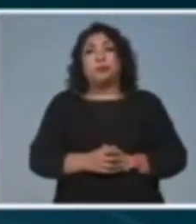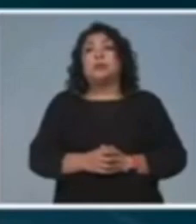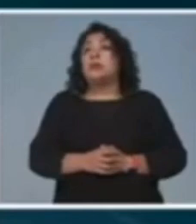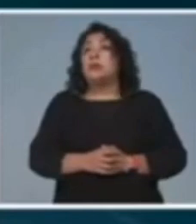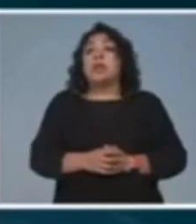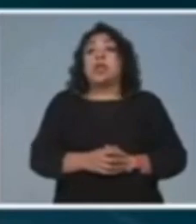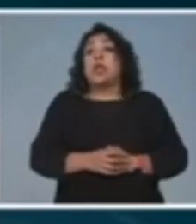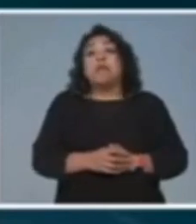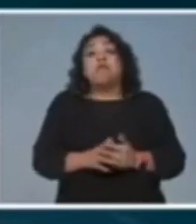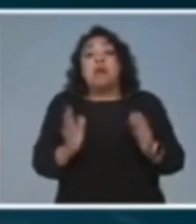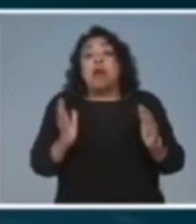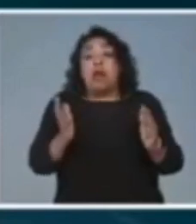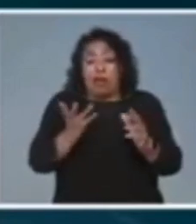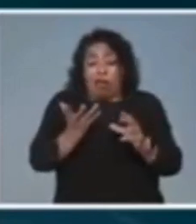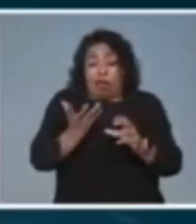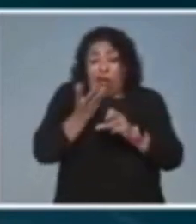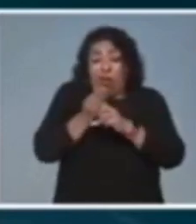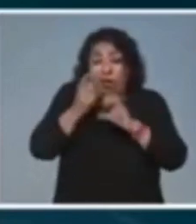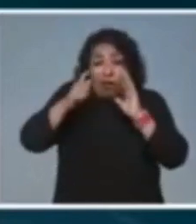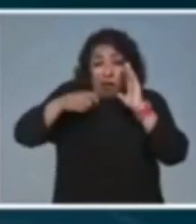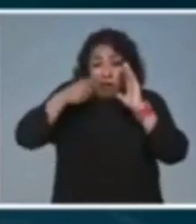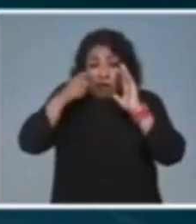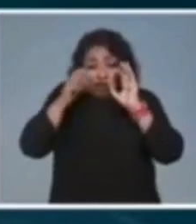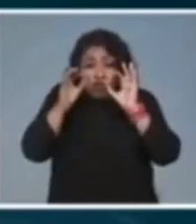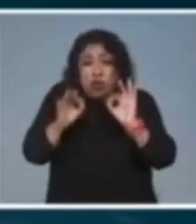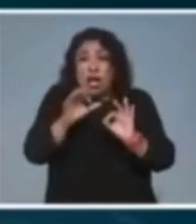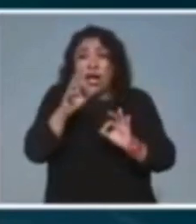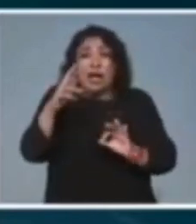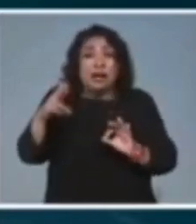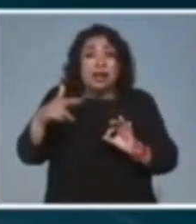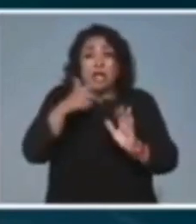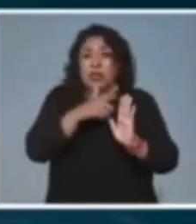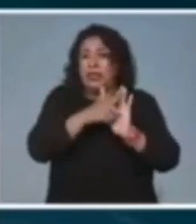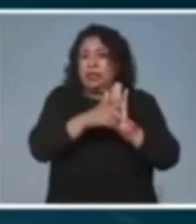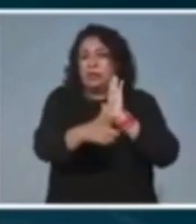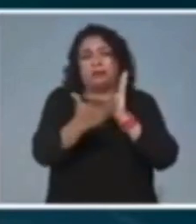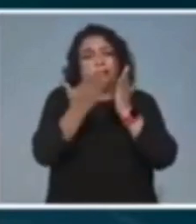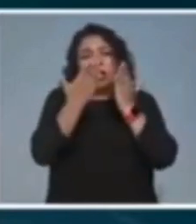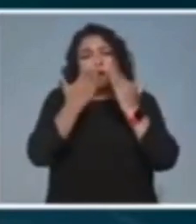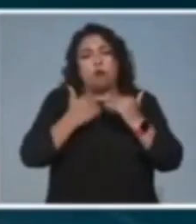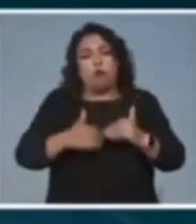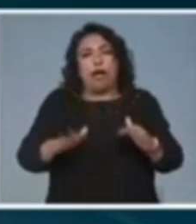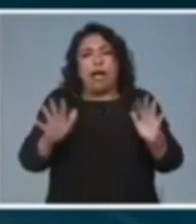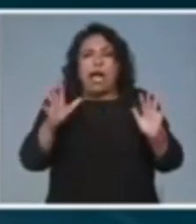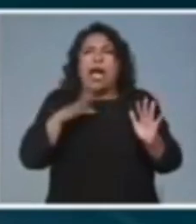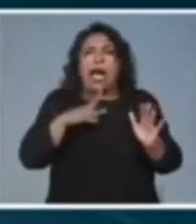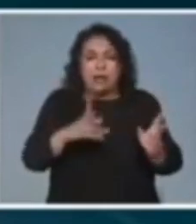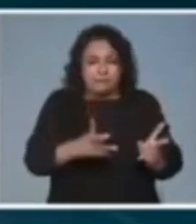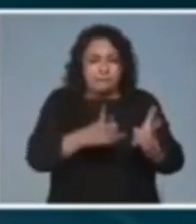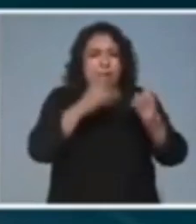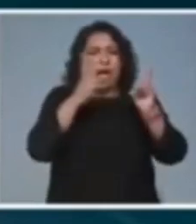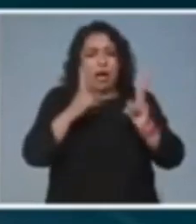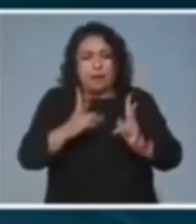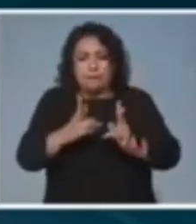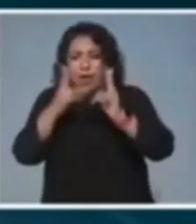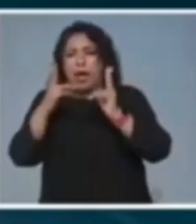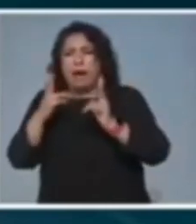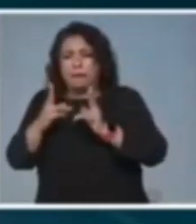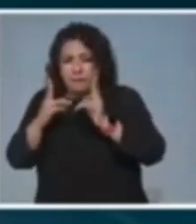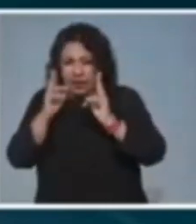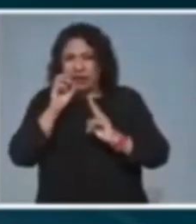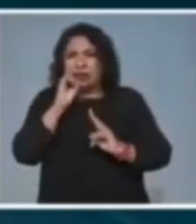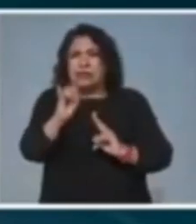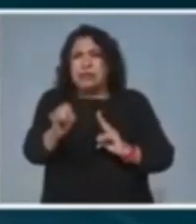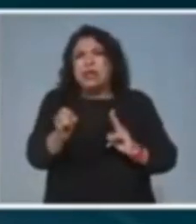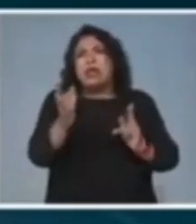No hay una sola adaptación cinematográfica de La región más transparente. Hay extractos, hay